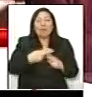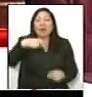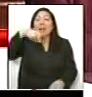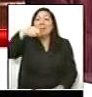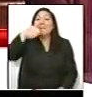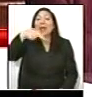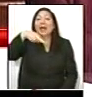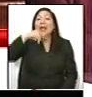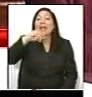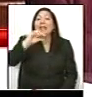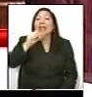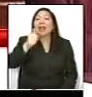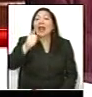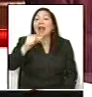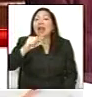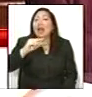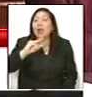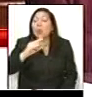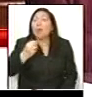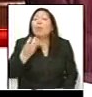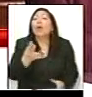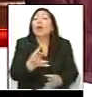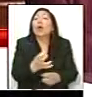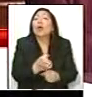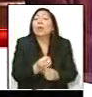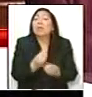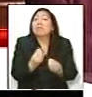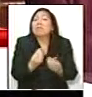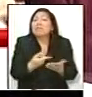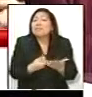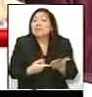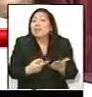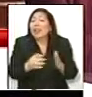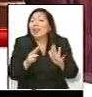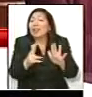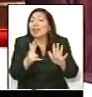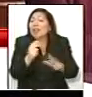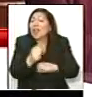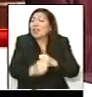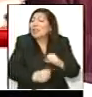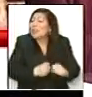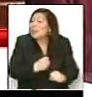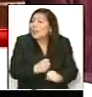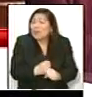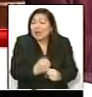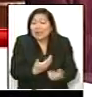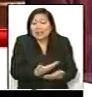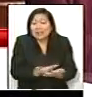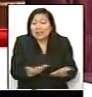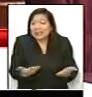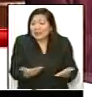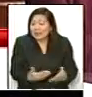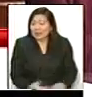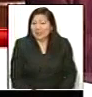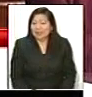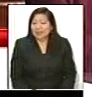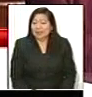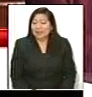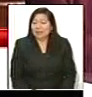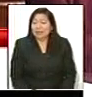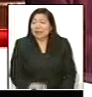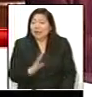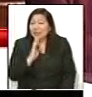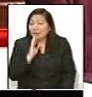¿Por qué no han tomado en cuenta esto? ¿Por qué no han tomado? Por cierto, está hace 18 años y todo es... por ejemplo, habla de la